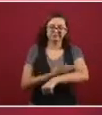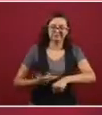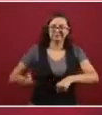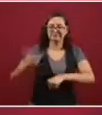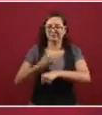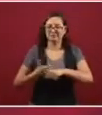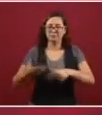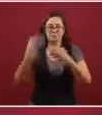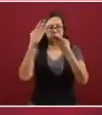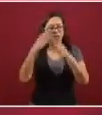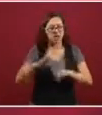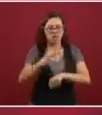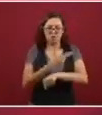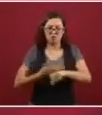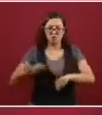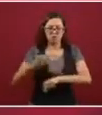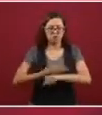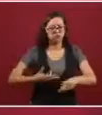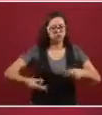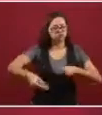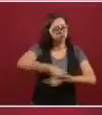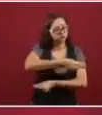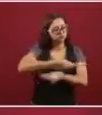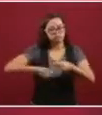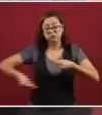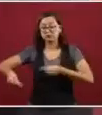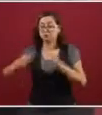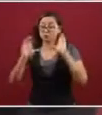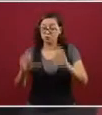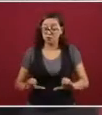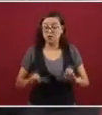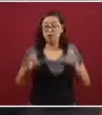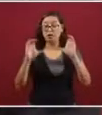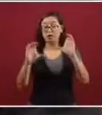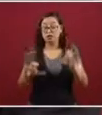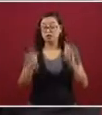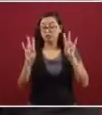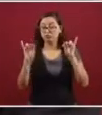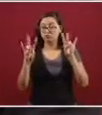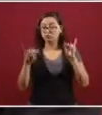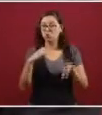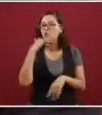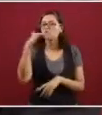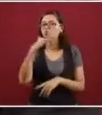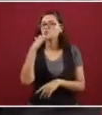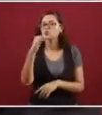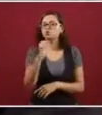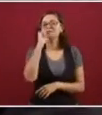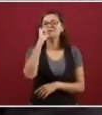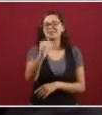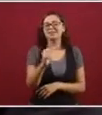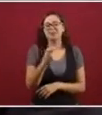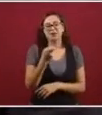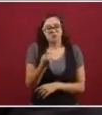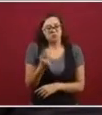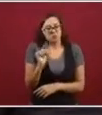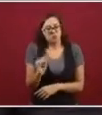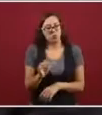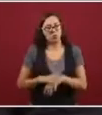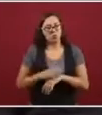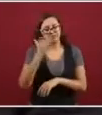está cuidando para que no haya corrupción. Eso es lo que demora, pero